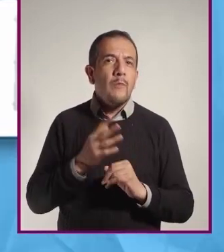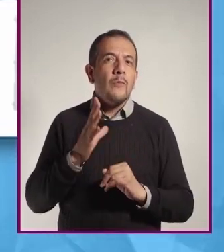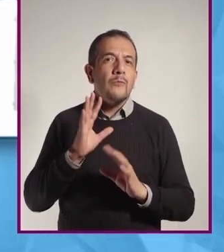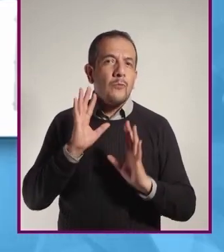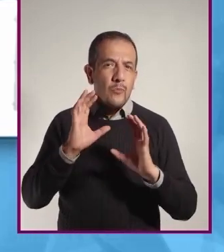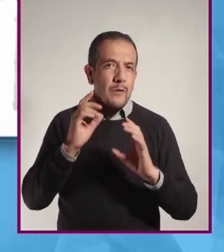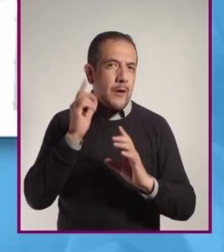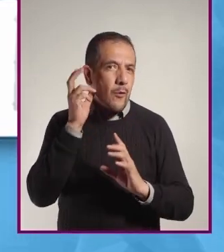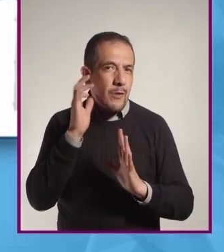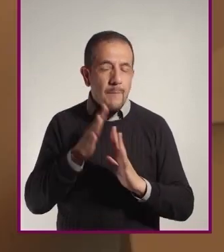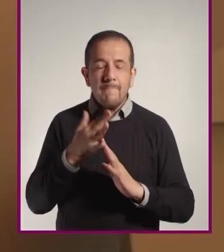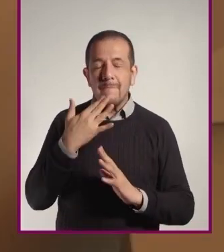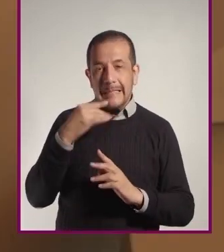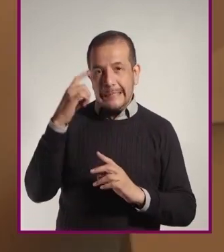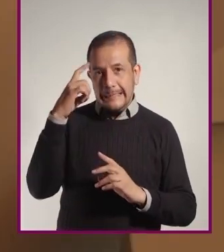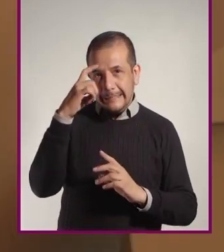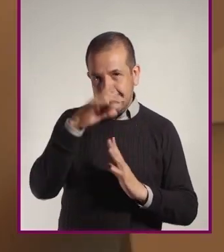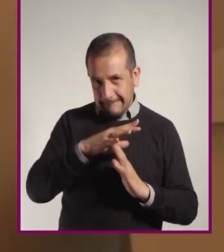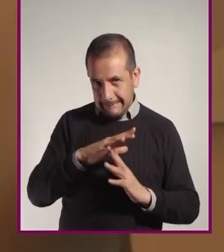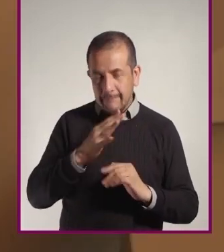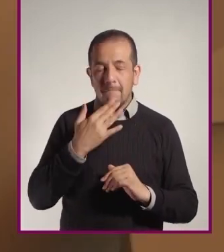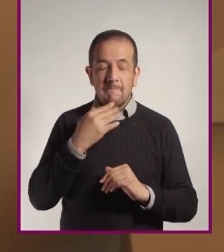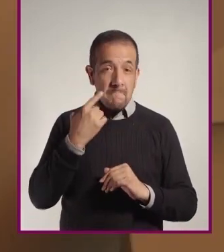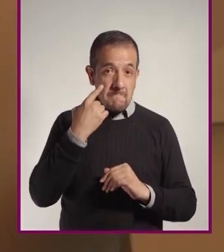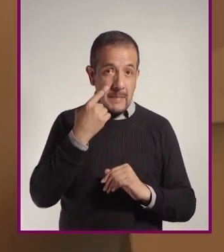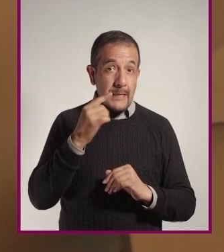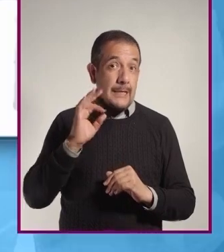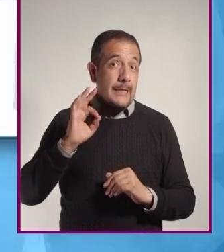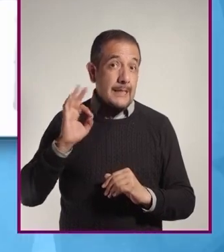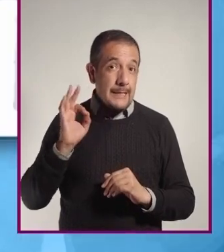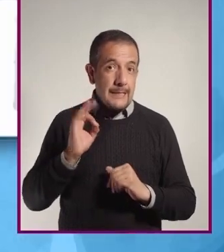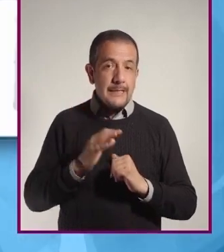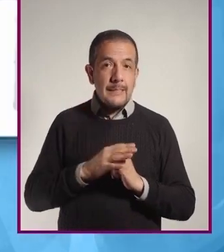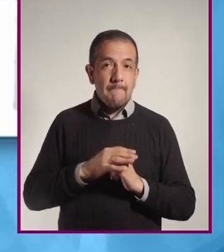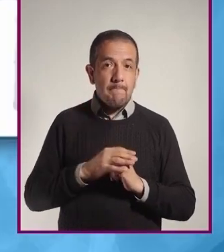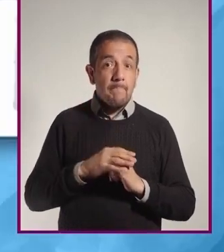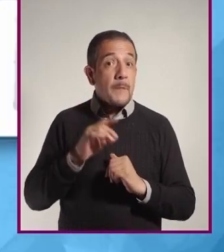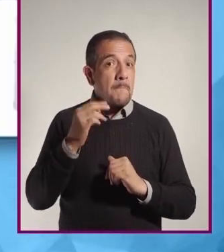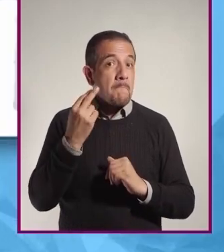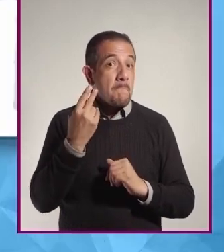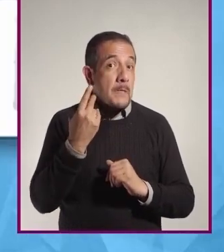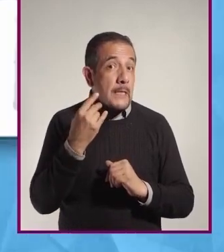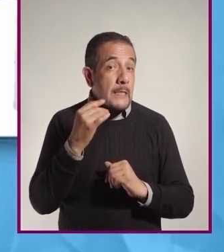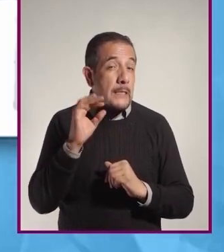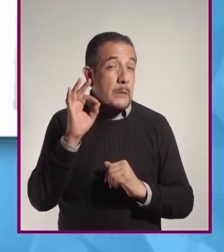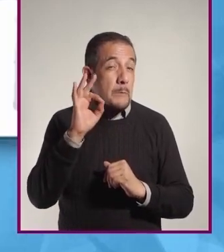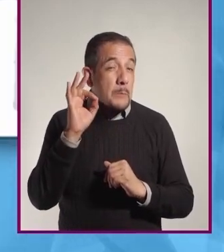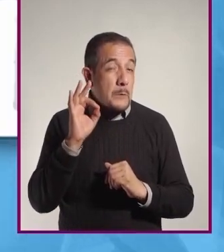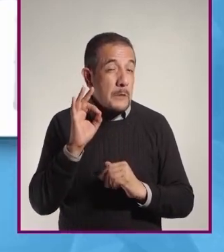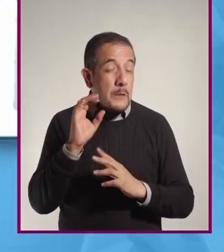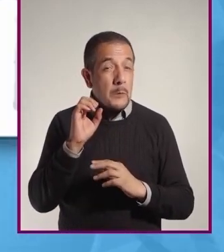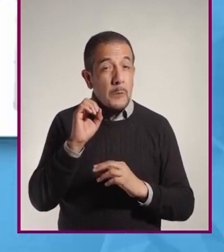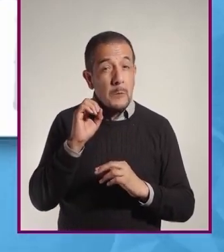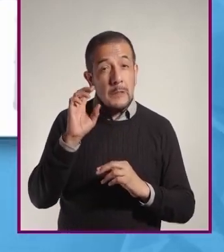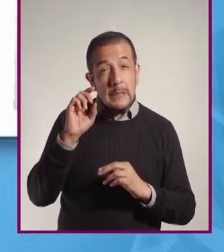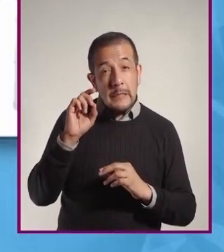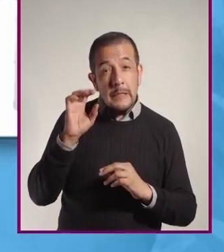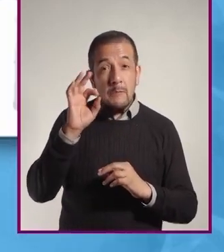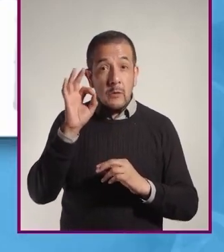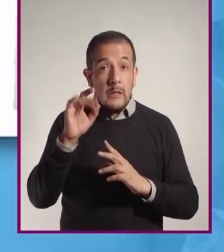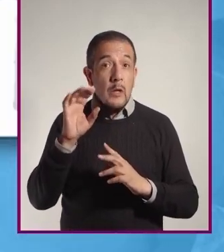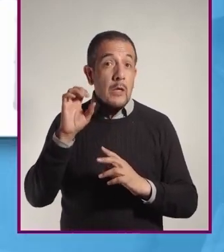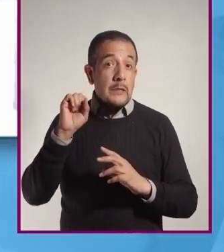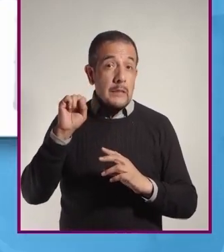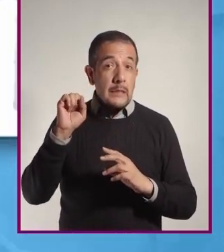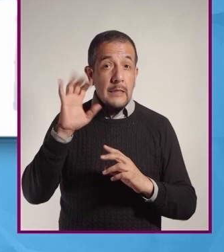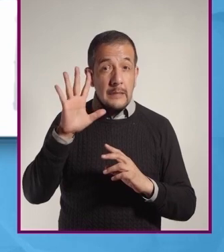contestar. Se dice que entre un 25-30% de la población arriba de